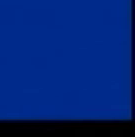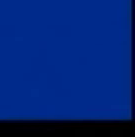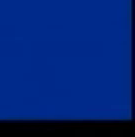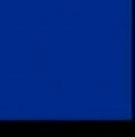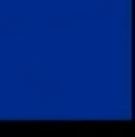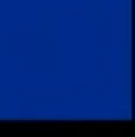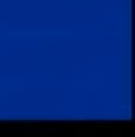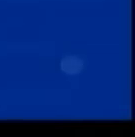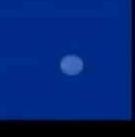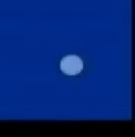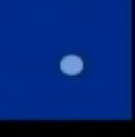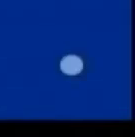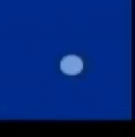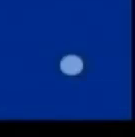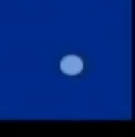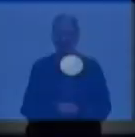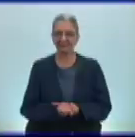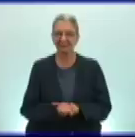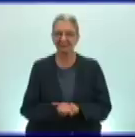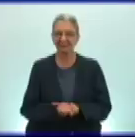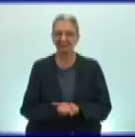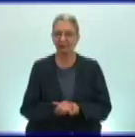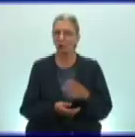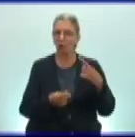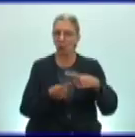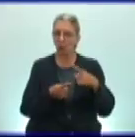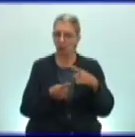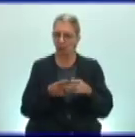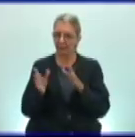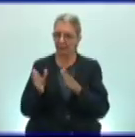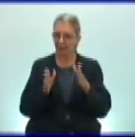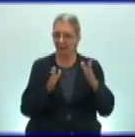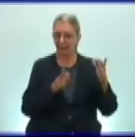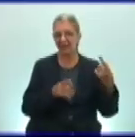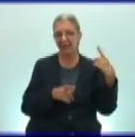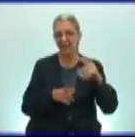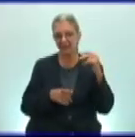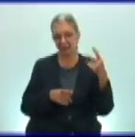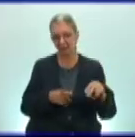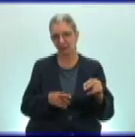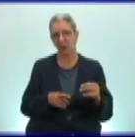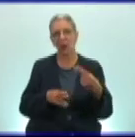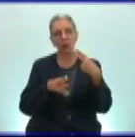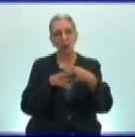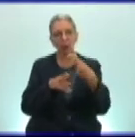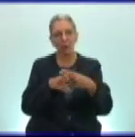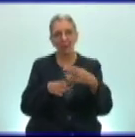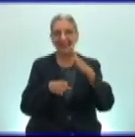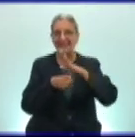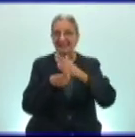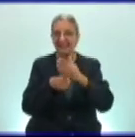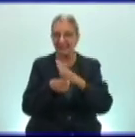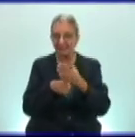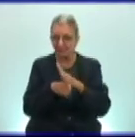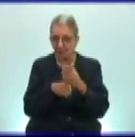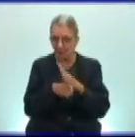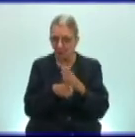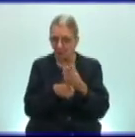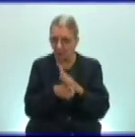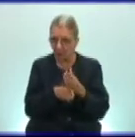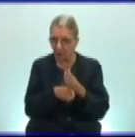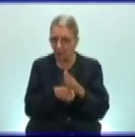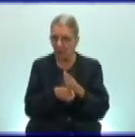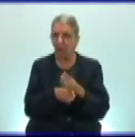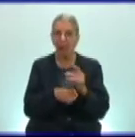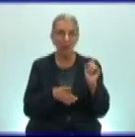Continuemos entonces revisando este ejercicio. Nombre y símbolo del elemento químico. Fíjense que los dos primeros incisos